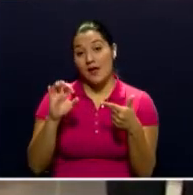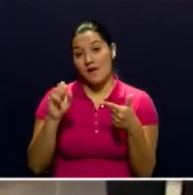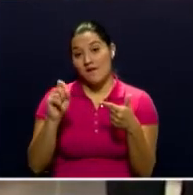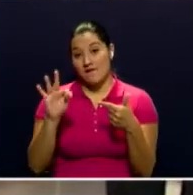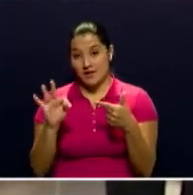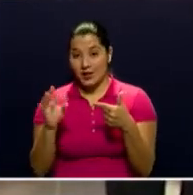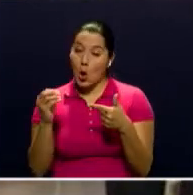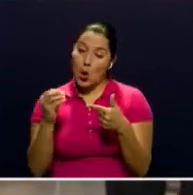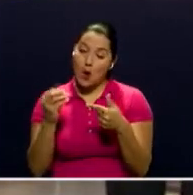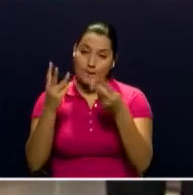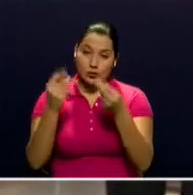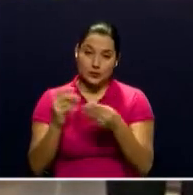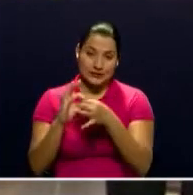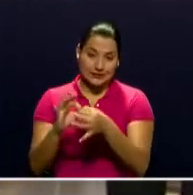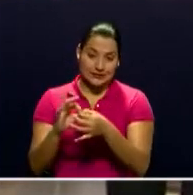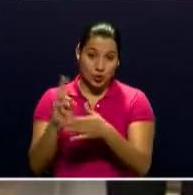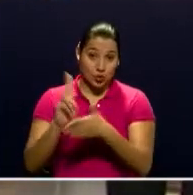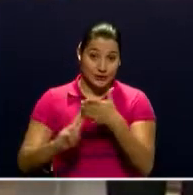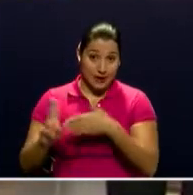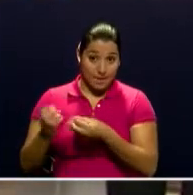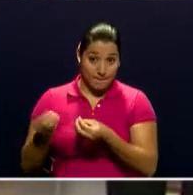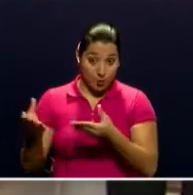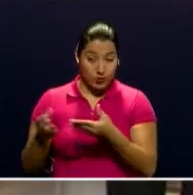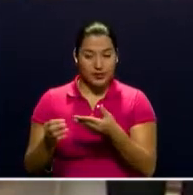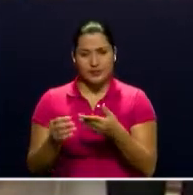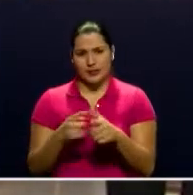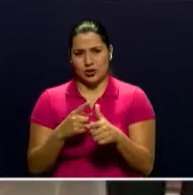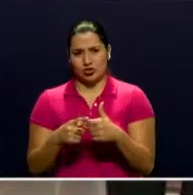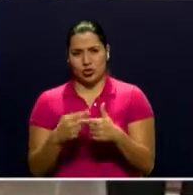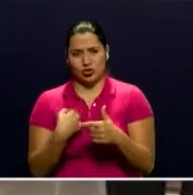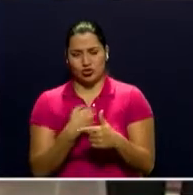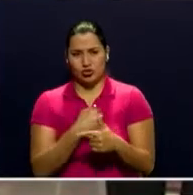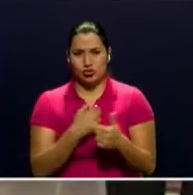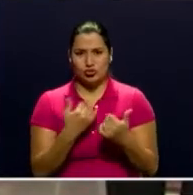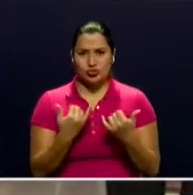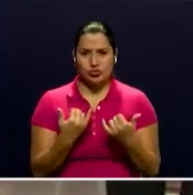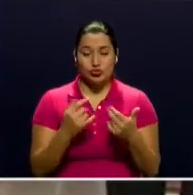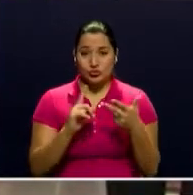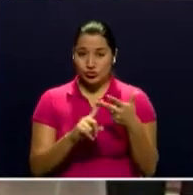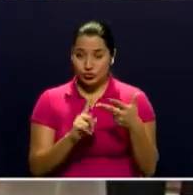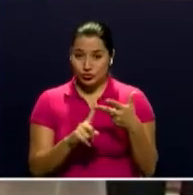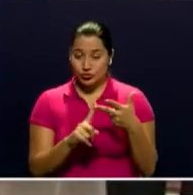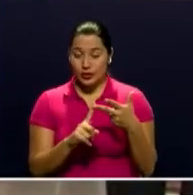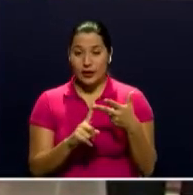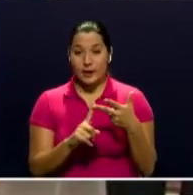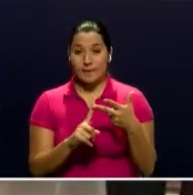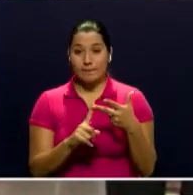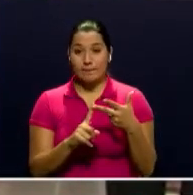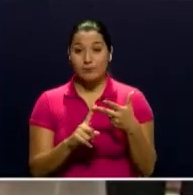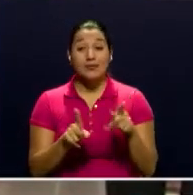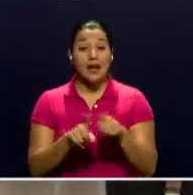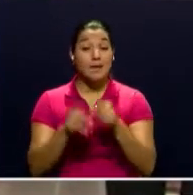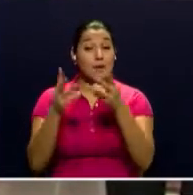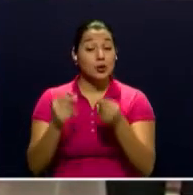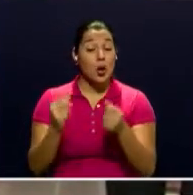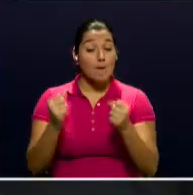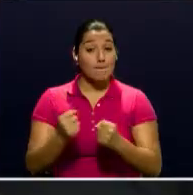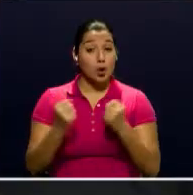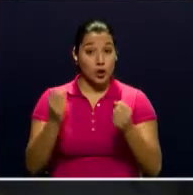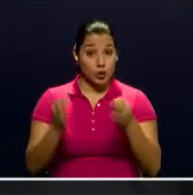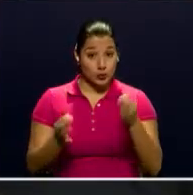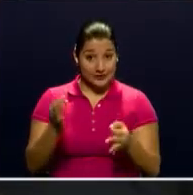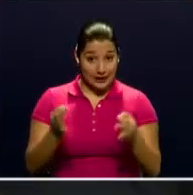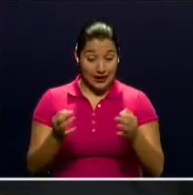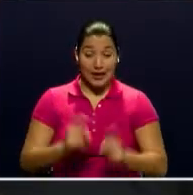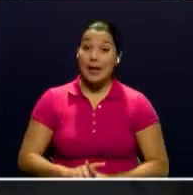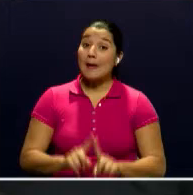presupuesto universitario, y entonces estamos en esa discusión también incluida lo del presupuesto del Poder Judicial.